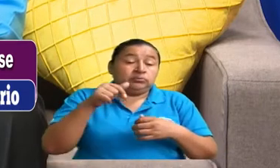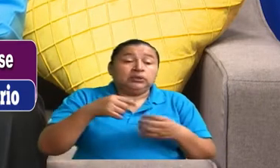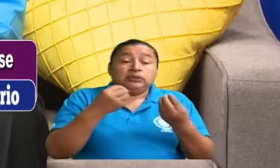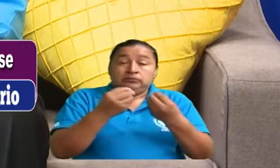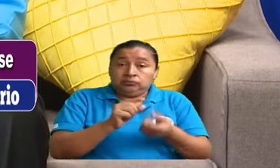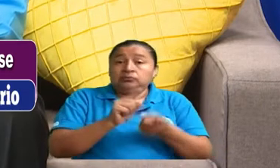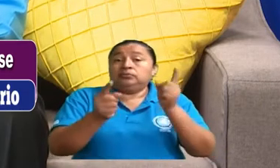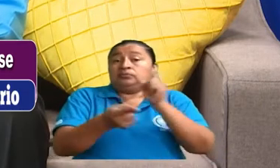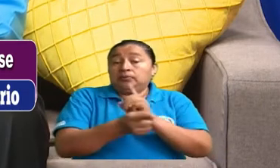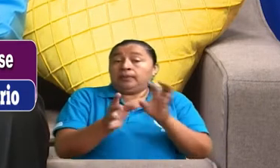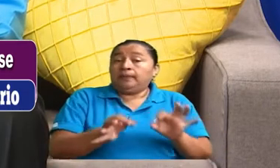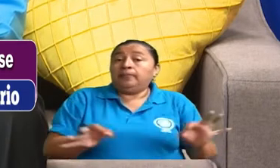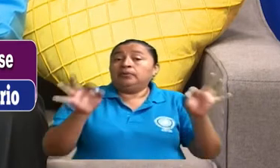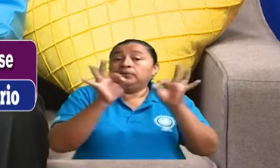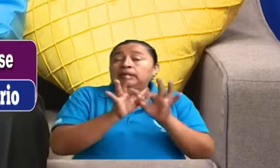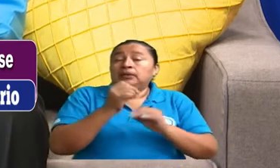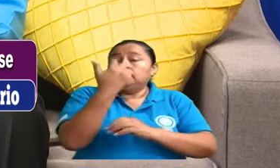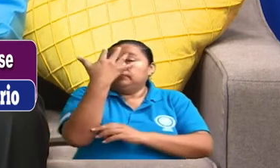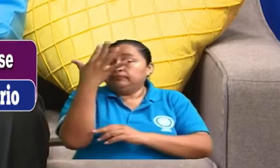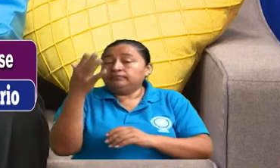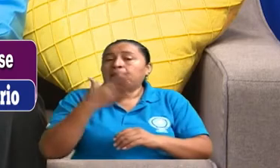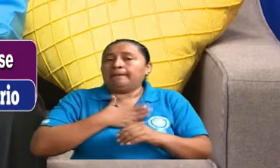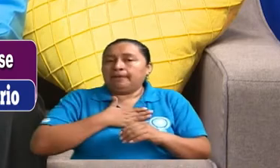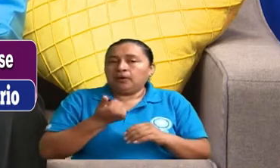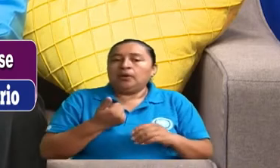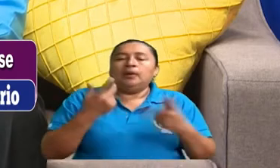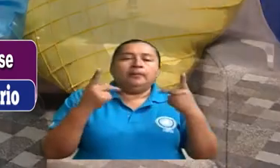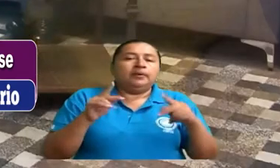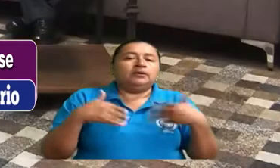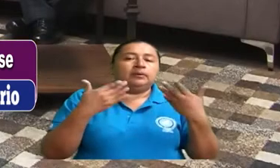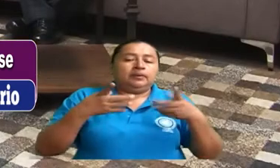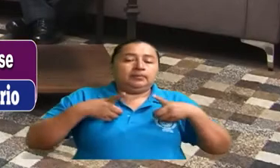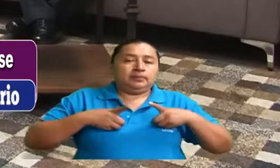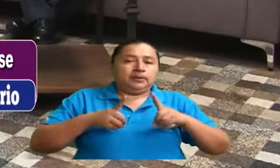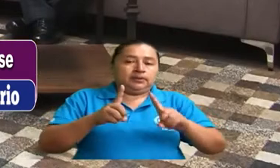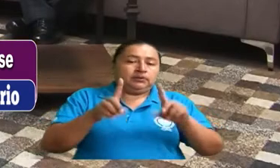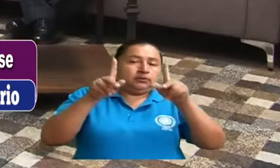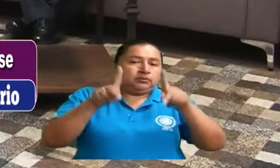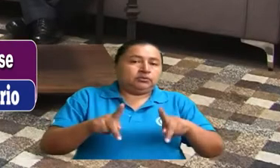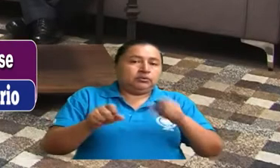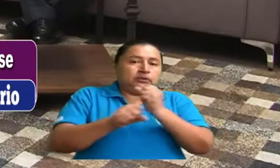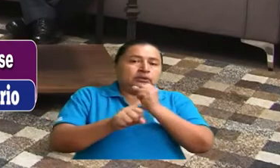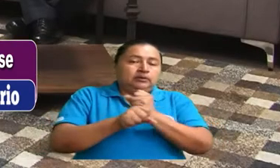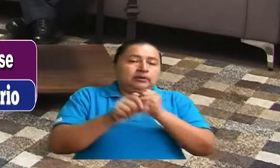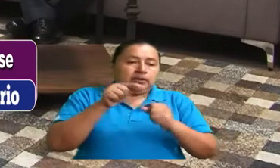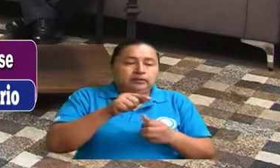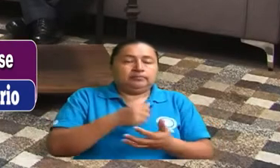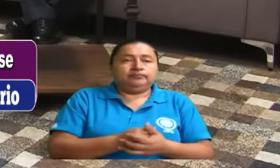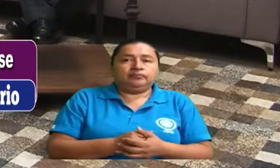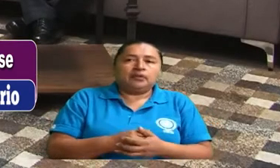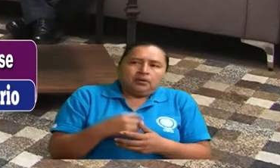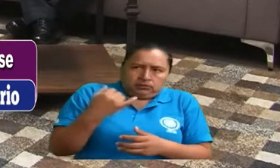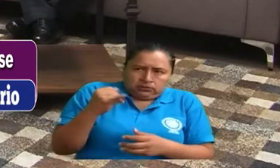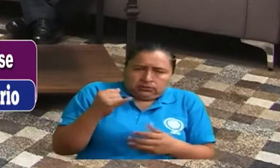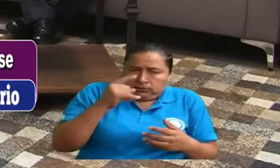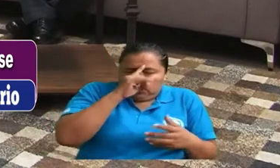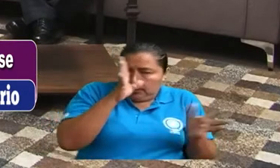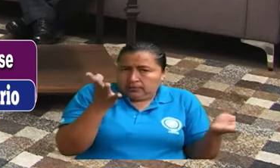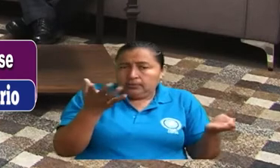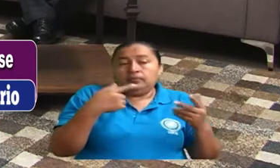importante para el medio ambiente en principio, pero también para la dignificación de quienes trabajan ahí. Claro, porque realmente,